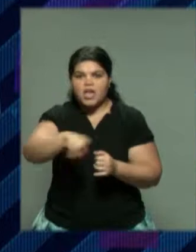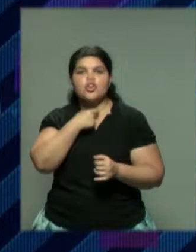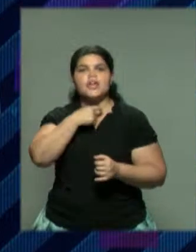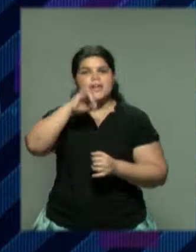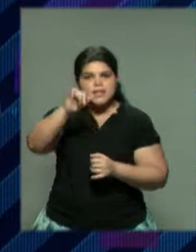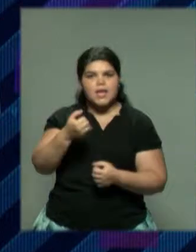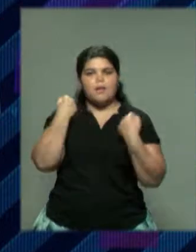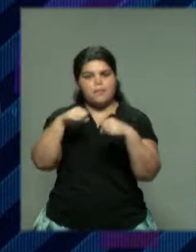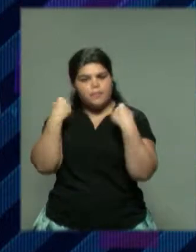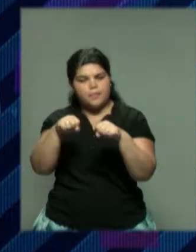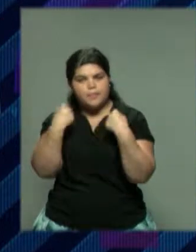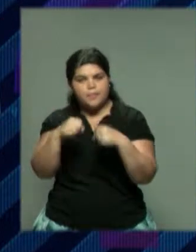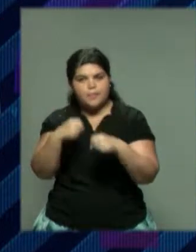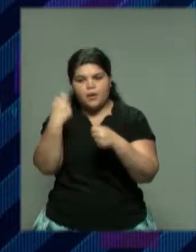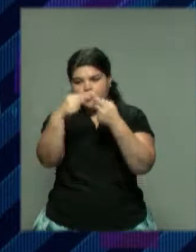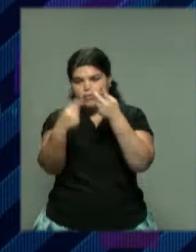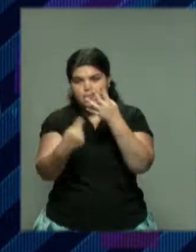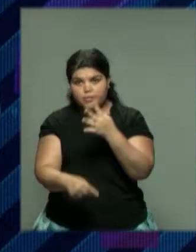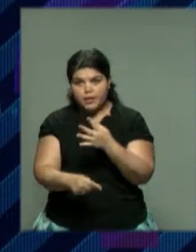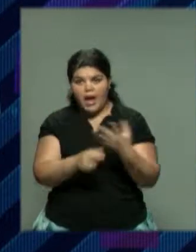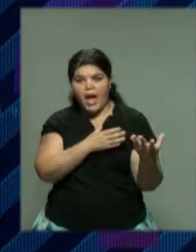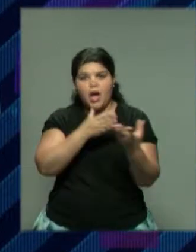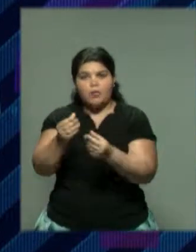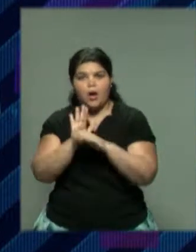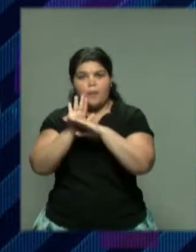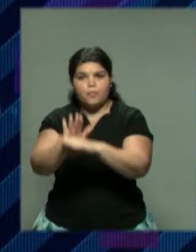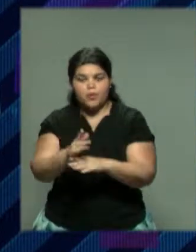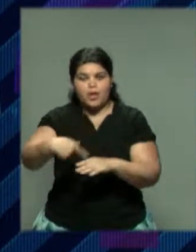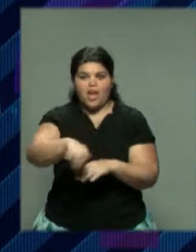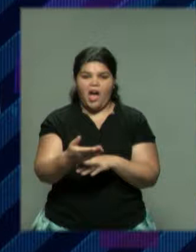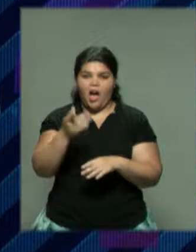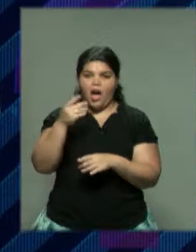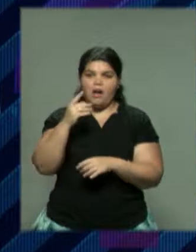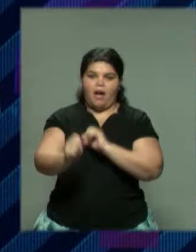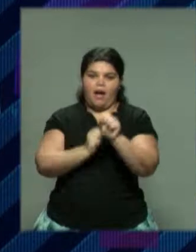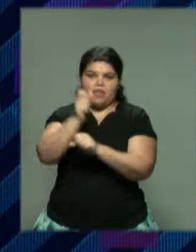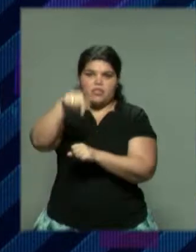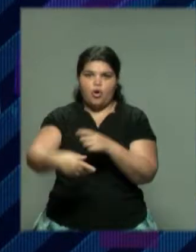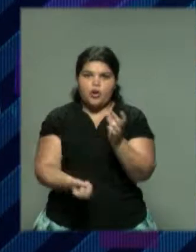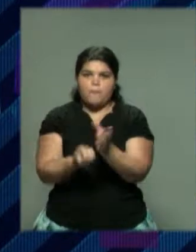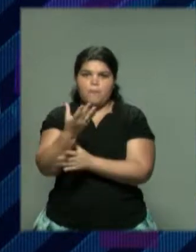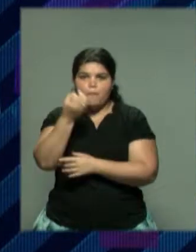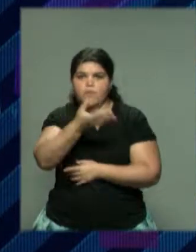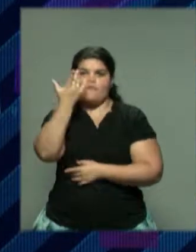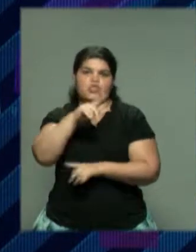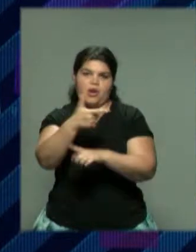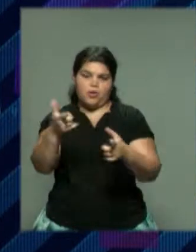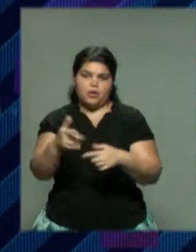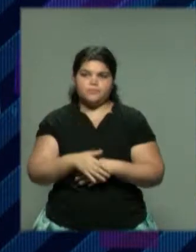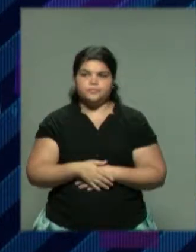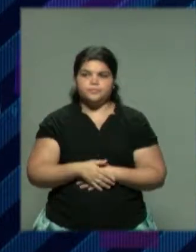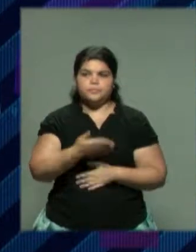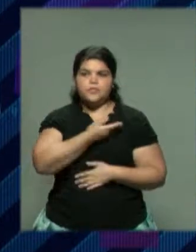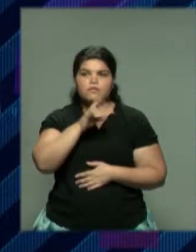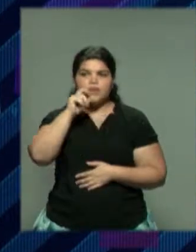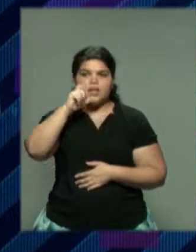practicar distintas disciplinas deportivas alternativas que hasta ahora no estaban profesionalizadas. FADEXU cuenta con el